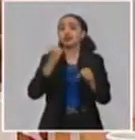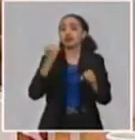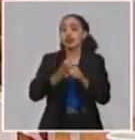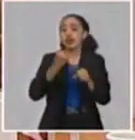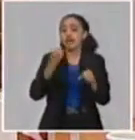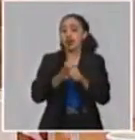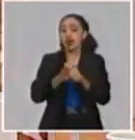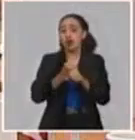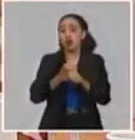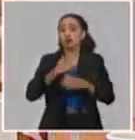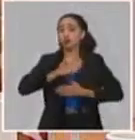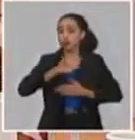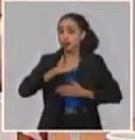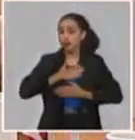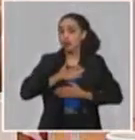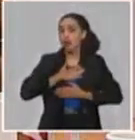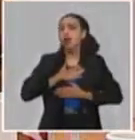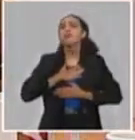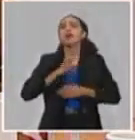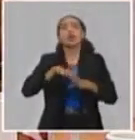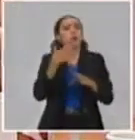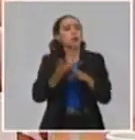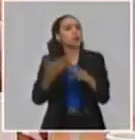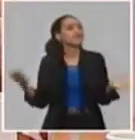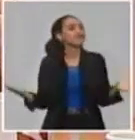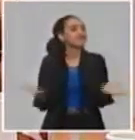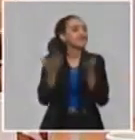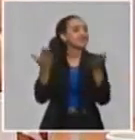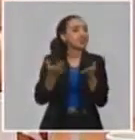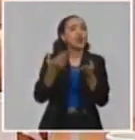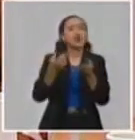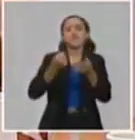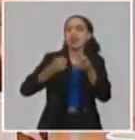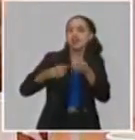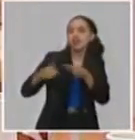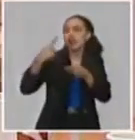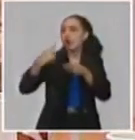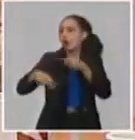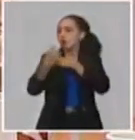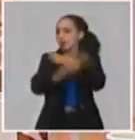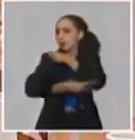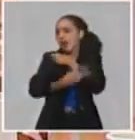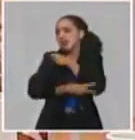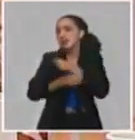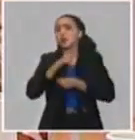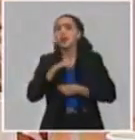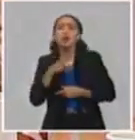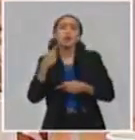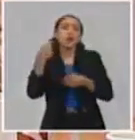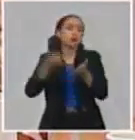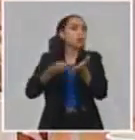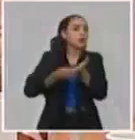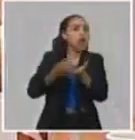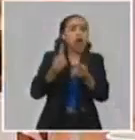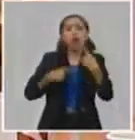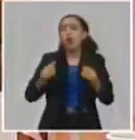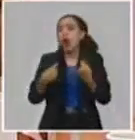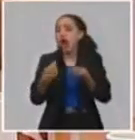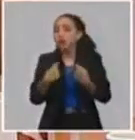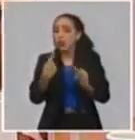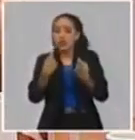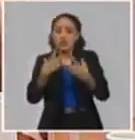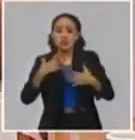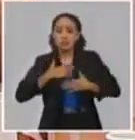propio desarrollo o para importar o para otros gastos que tiene que hacer en el país, etcétera. Y eso lo